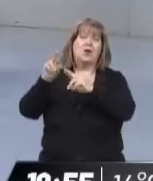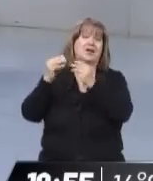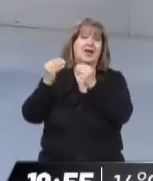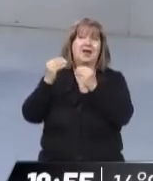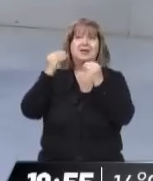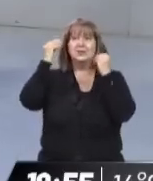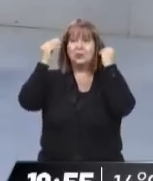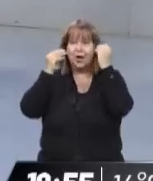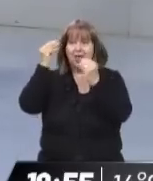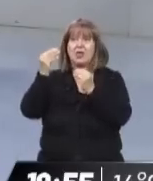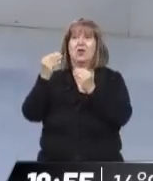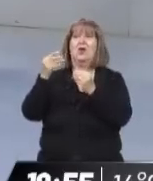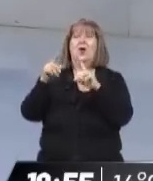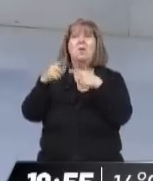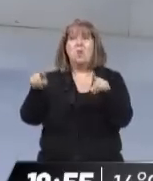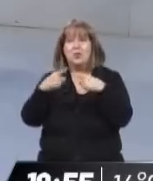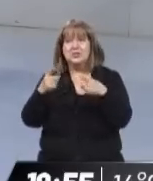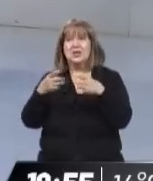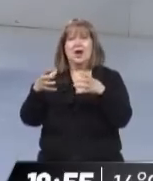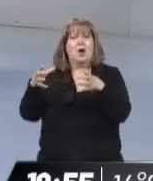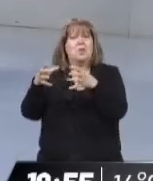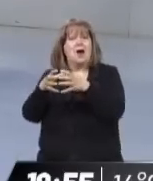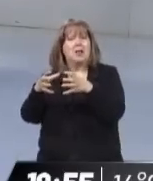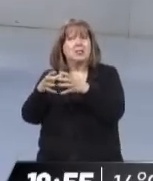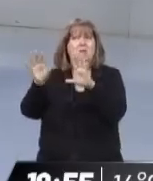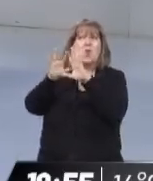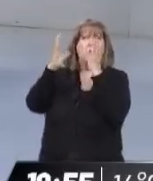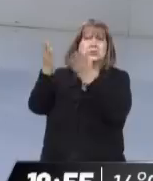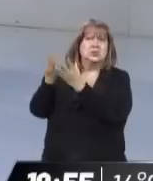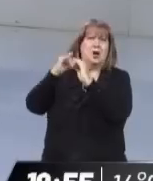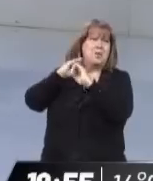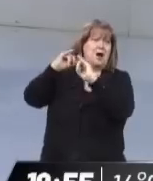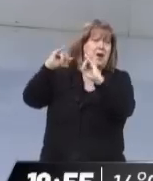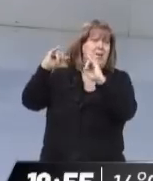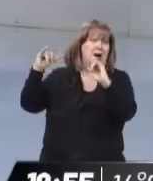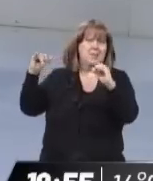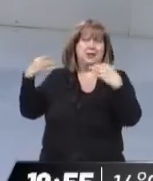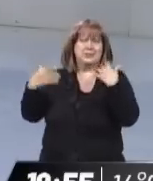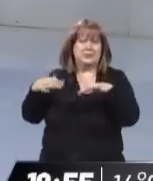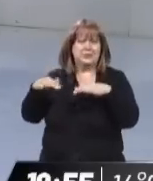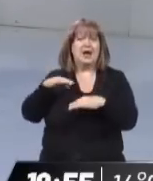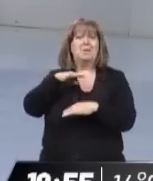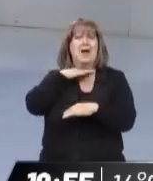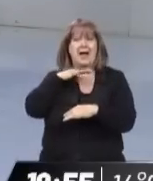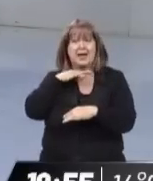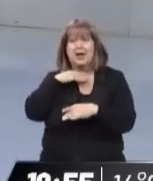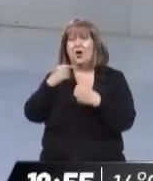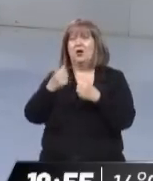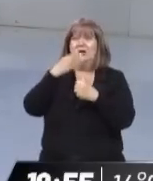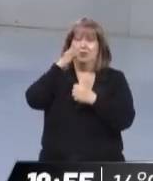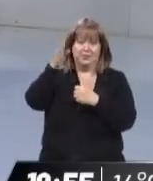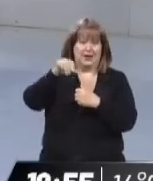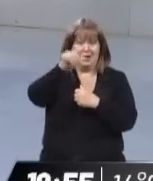su sueño, de formar esta banda, que bueno, la verdad que en el mundo son increíbles. Decían en México lo que realmente significan y bueno,